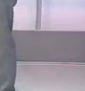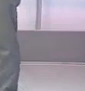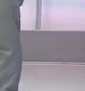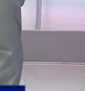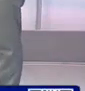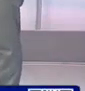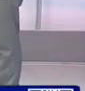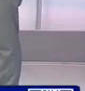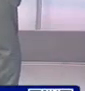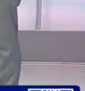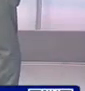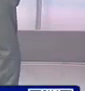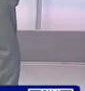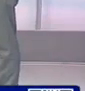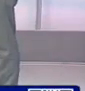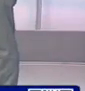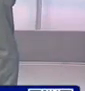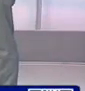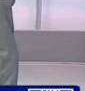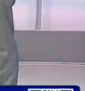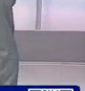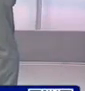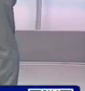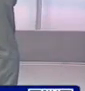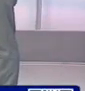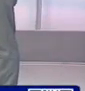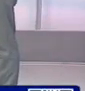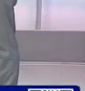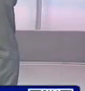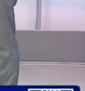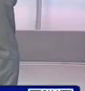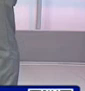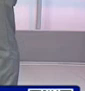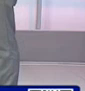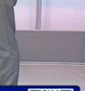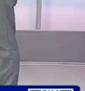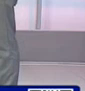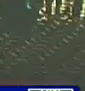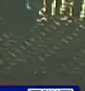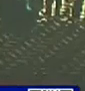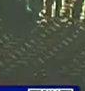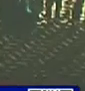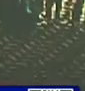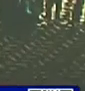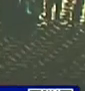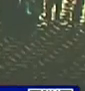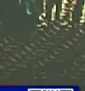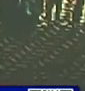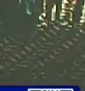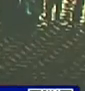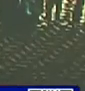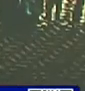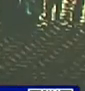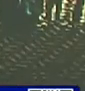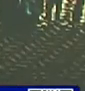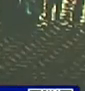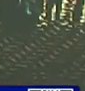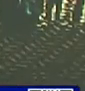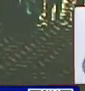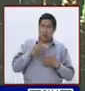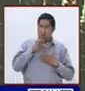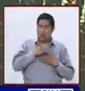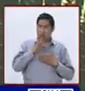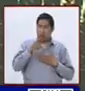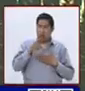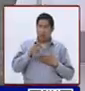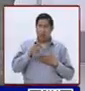Se les dice pirañas, ¿por qué? A ver, explícame. Porque te arrancan un pedazo de ti, es decir, te quitan algo que puede servirte, que puede ser útil para